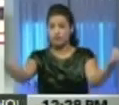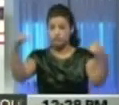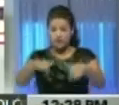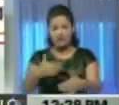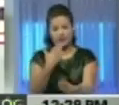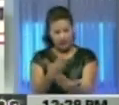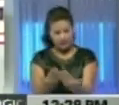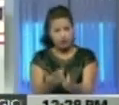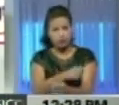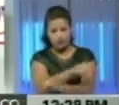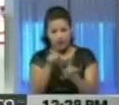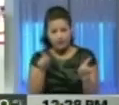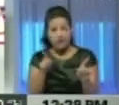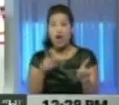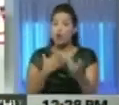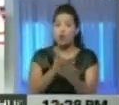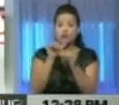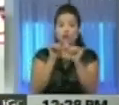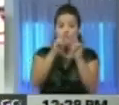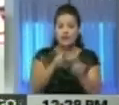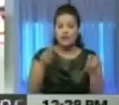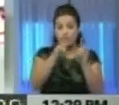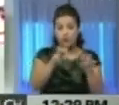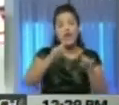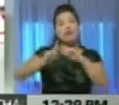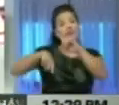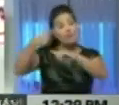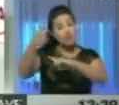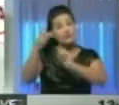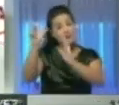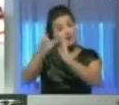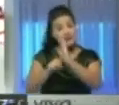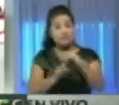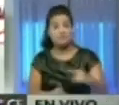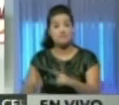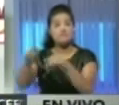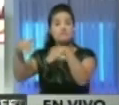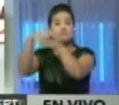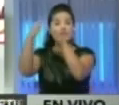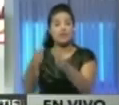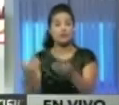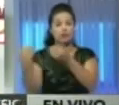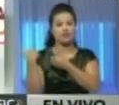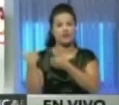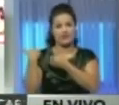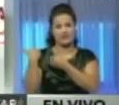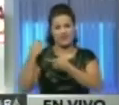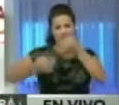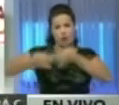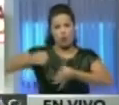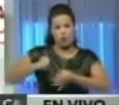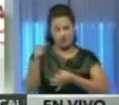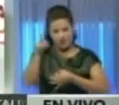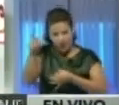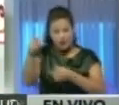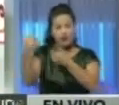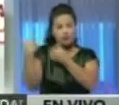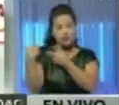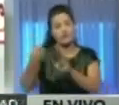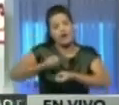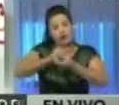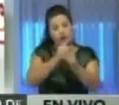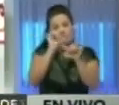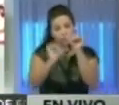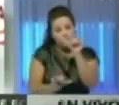las investigaciones, será el ministro del Interior quien se encargue de dar los detalles, y solamente quiero decirle al pueblo de